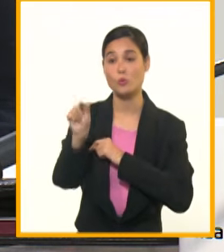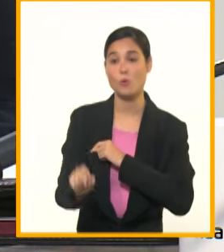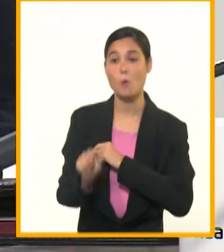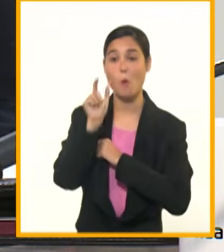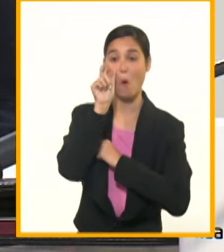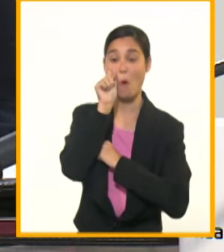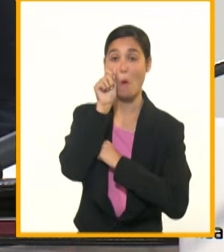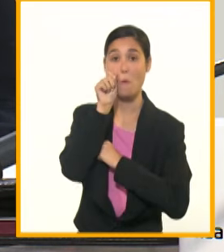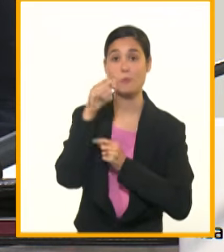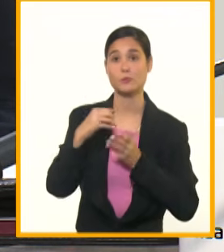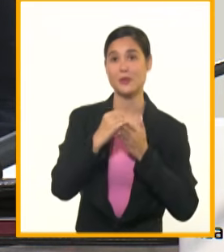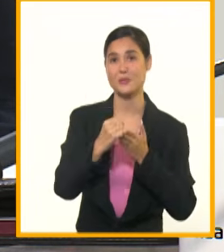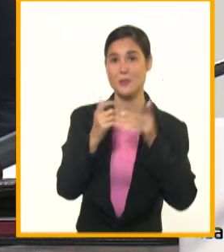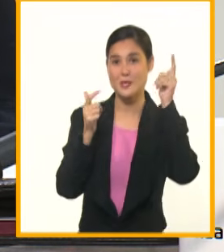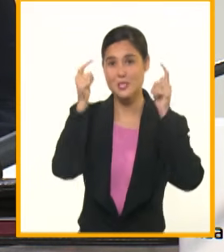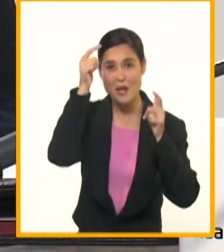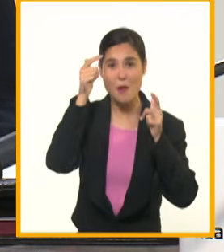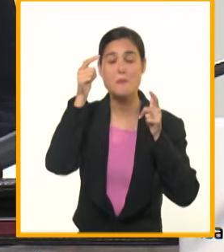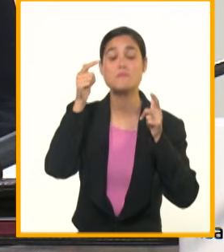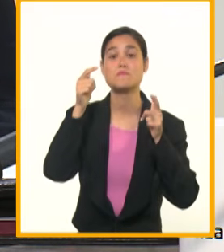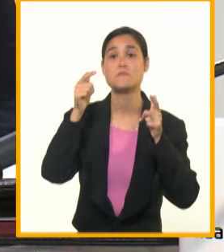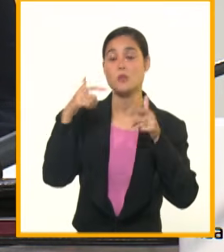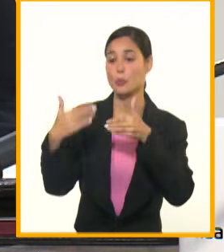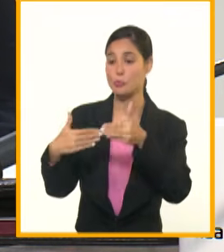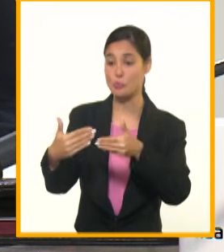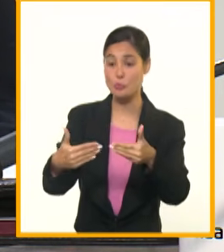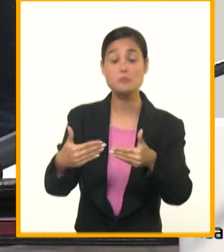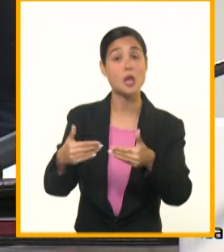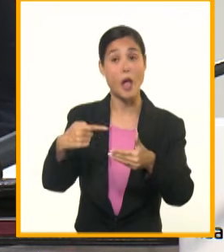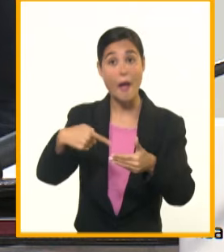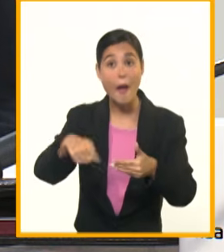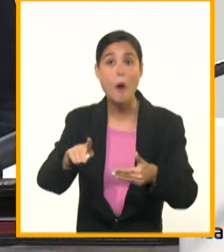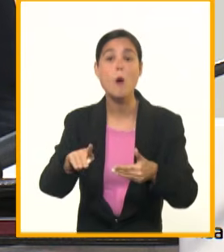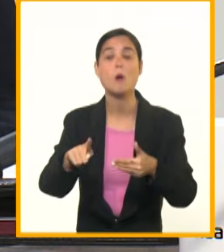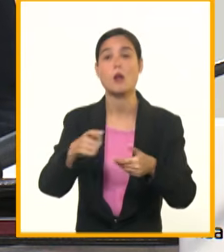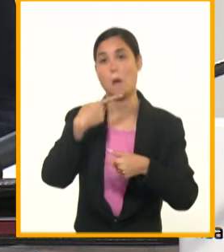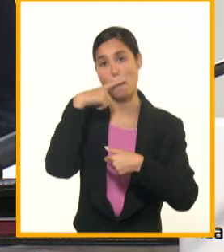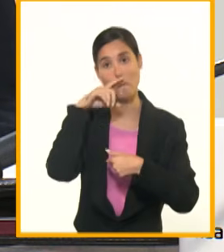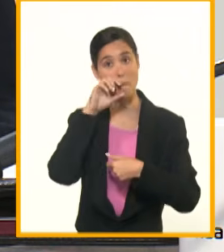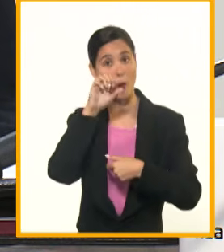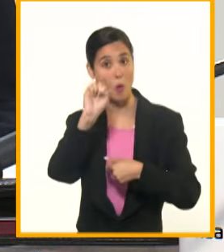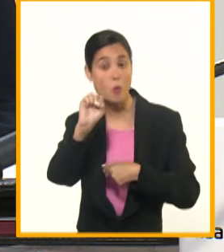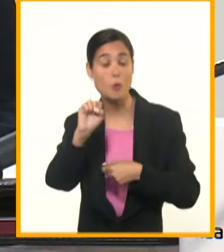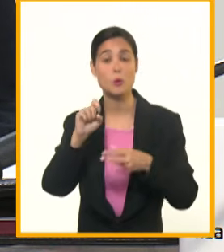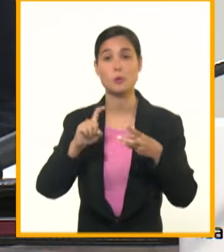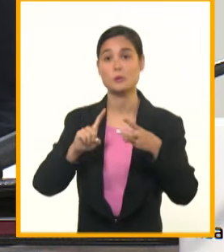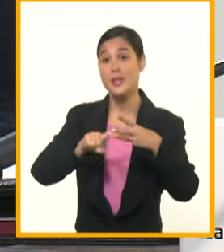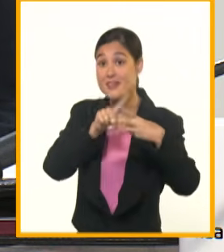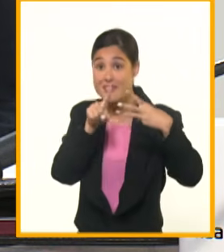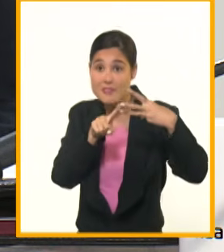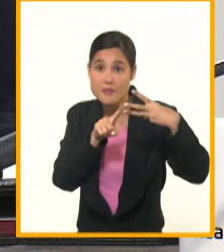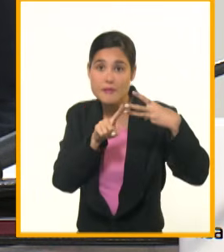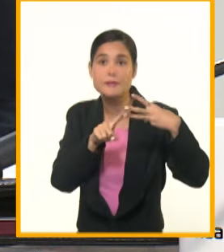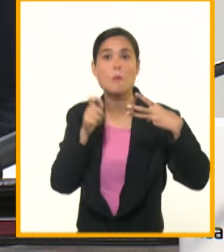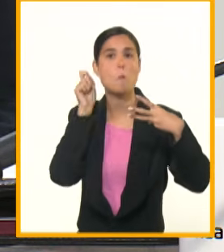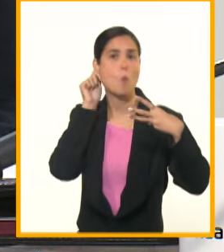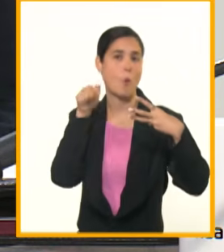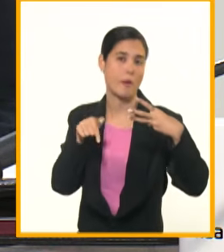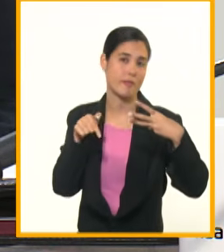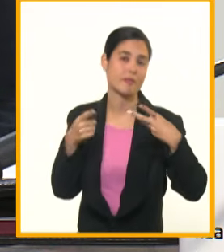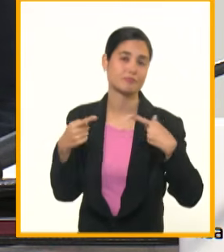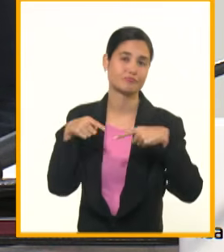del presidente Maduro, como nuevo ministro del Poder Popular del despacho de la presidencia y también